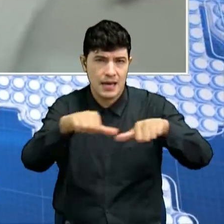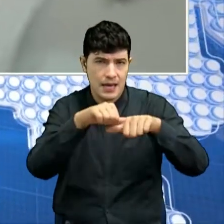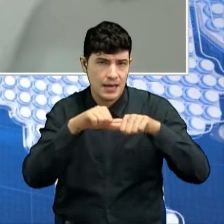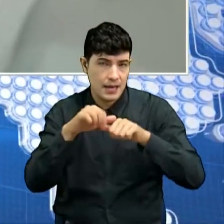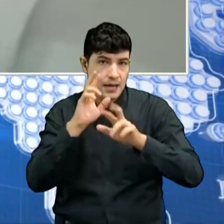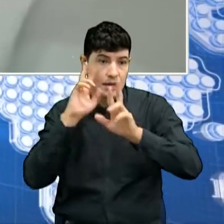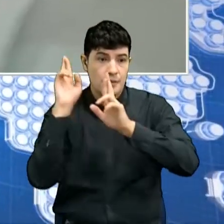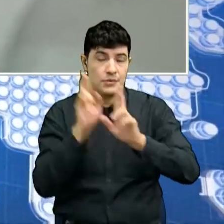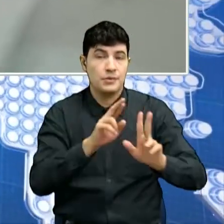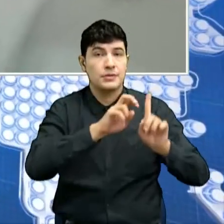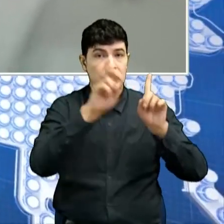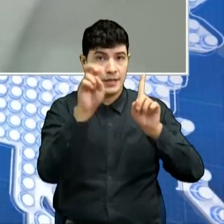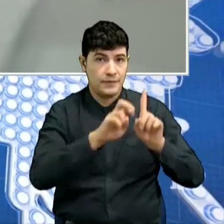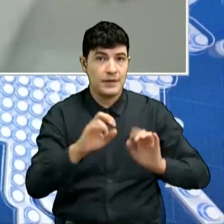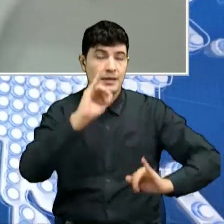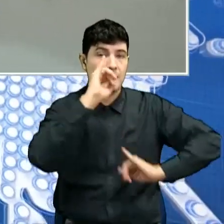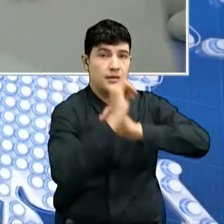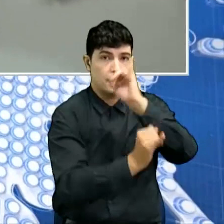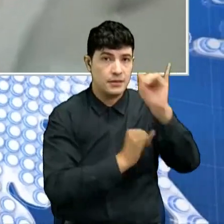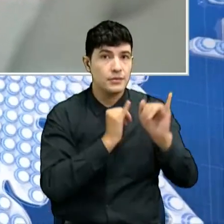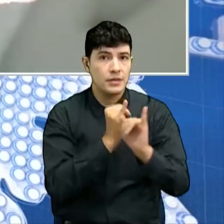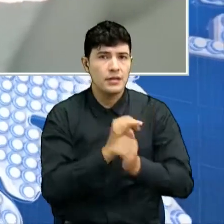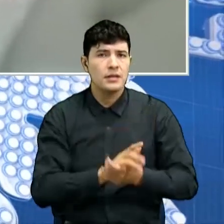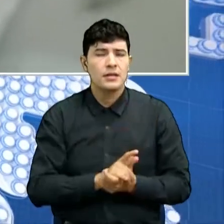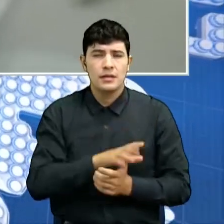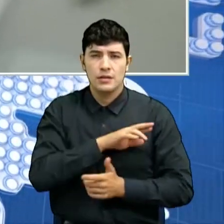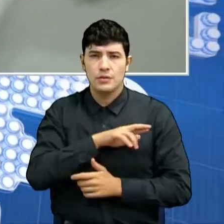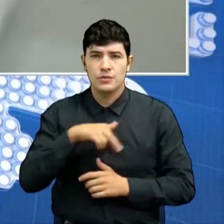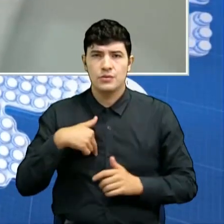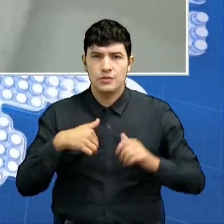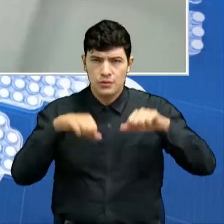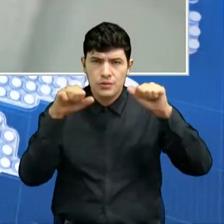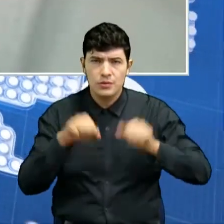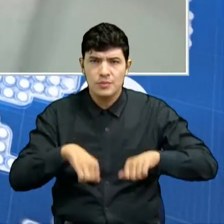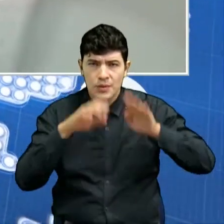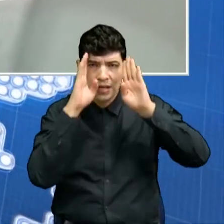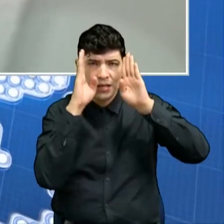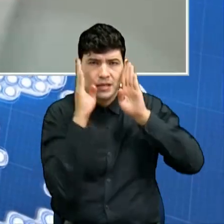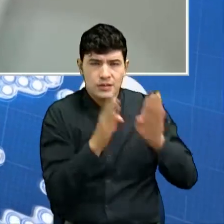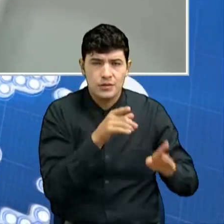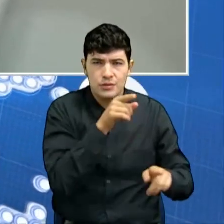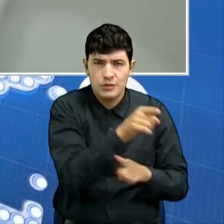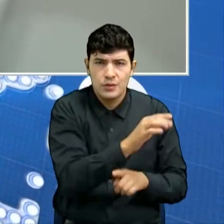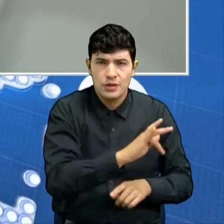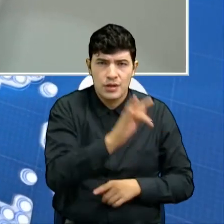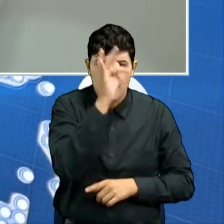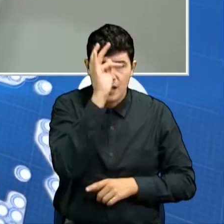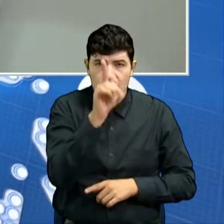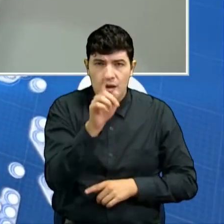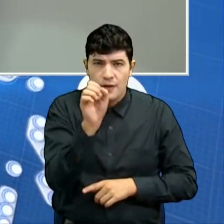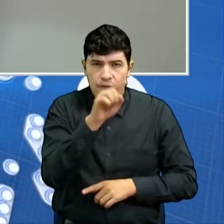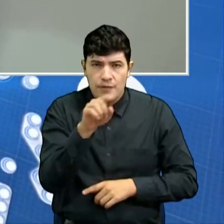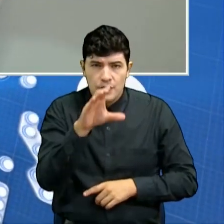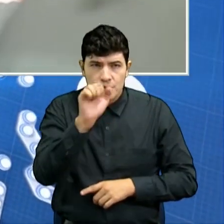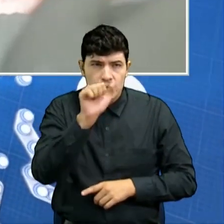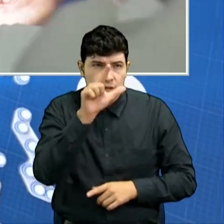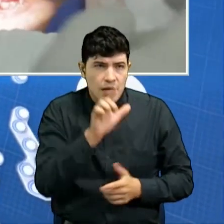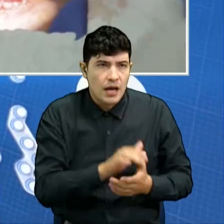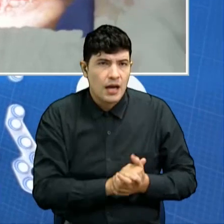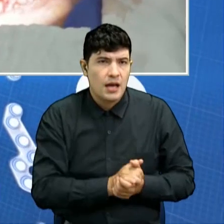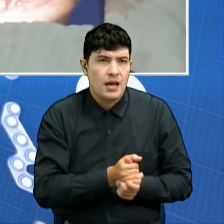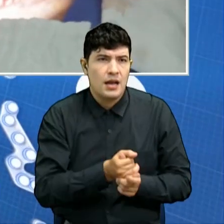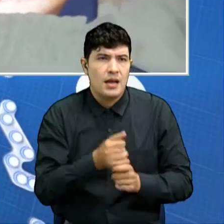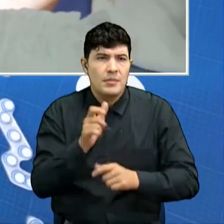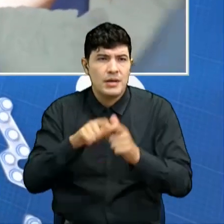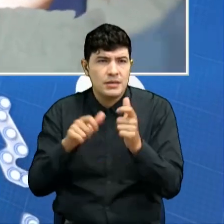nivel internacional. Nosotros hemos podido atender en la clínica Foscal pacientes que vienen incluso de Irán, del Oriente